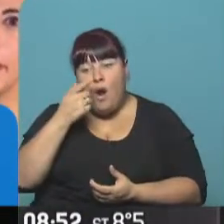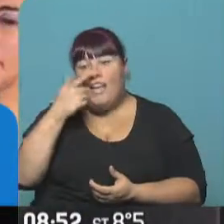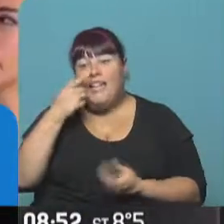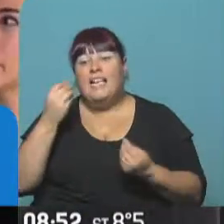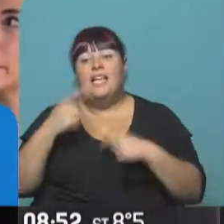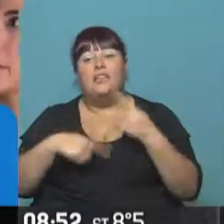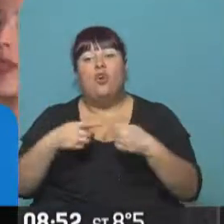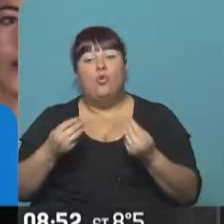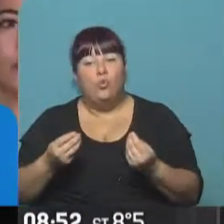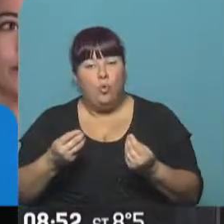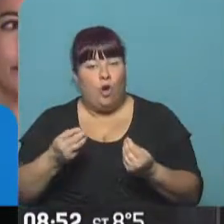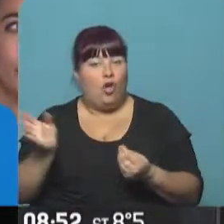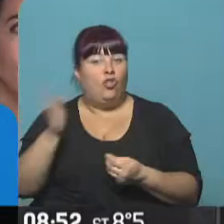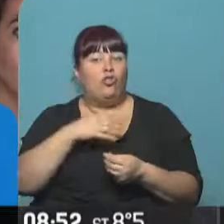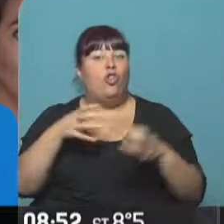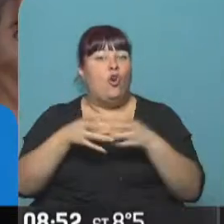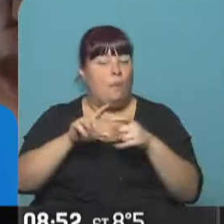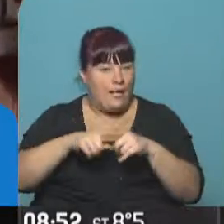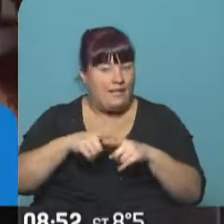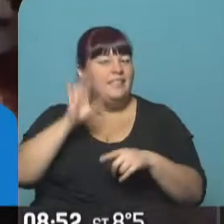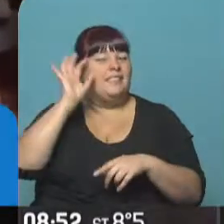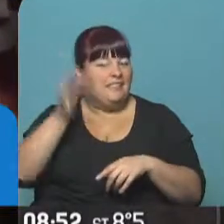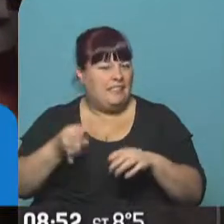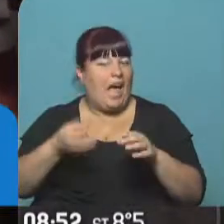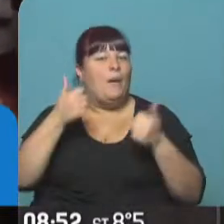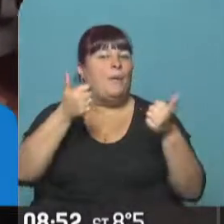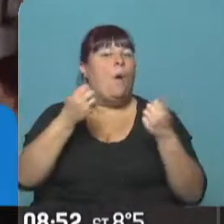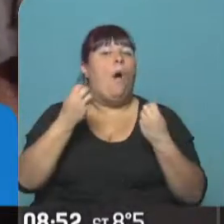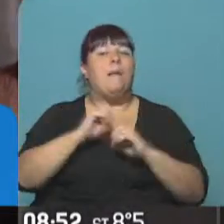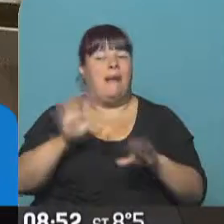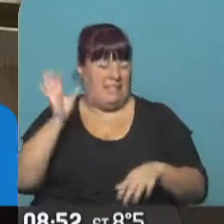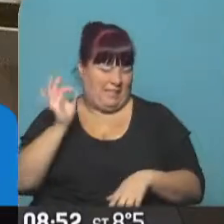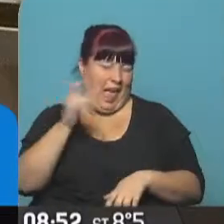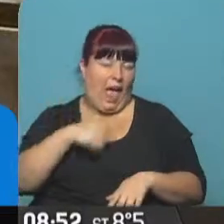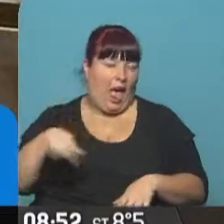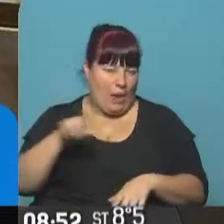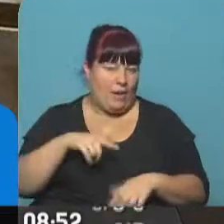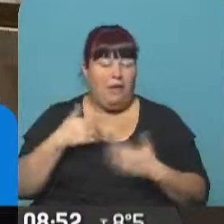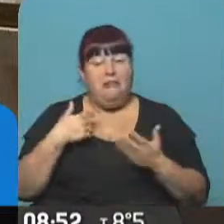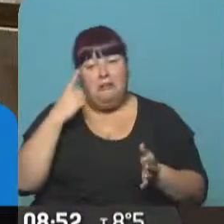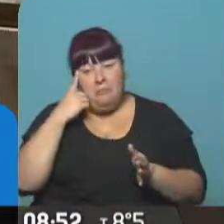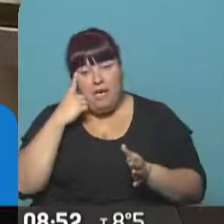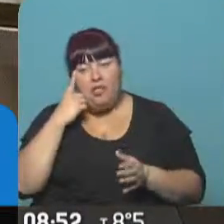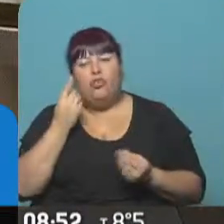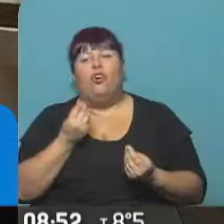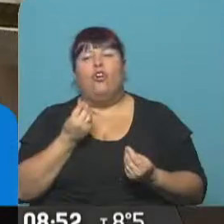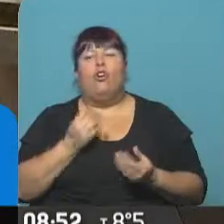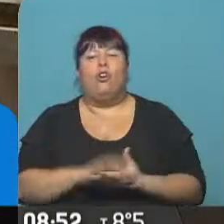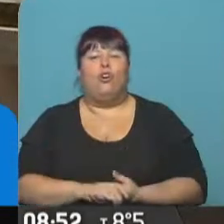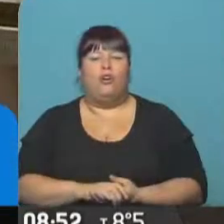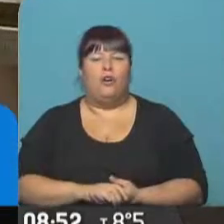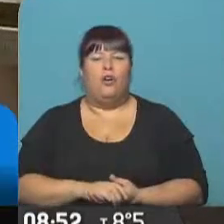para seguir es que todos los espacios saben exactamente a dónde le fue bien y aunque forman uno podría decir de dónde puede